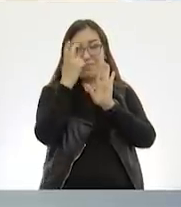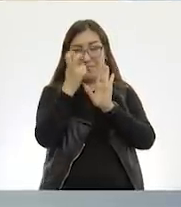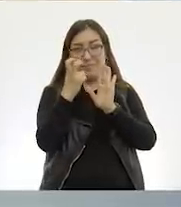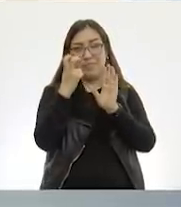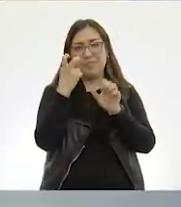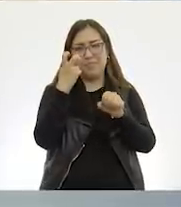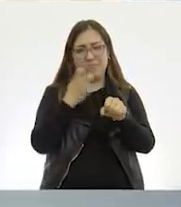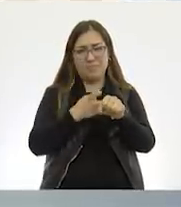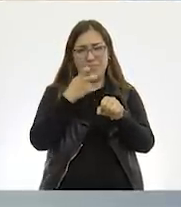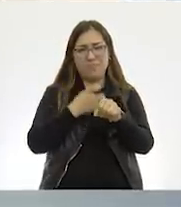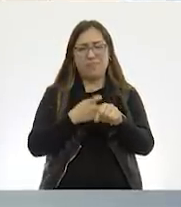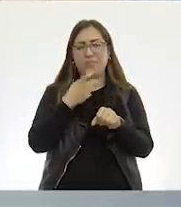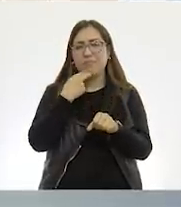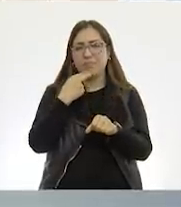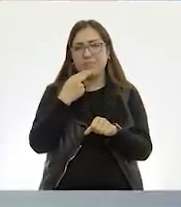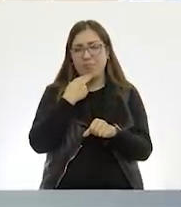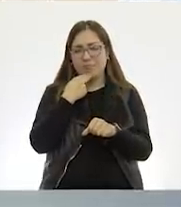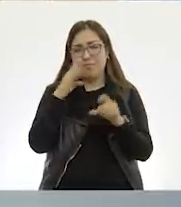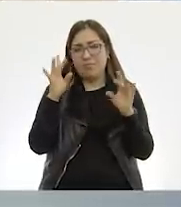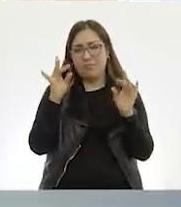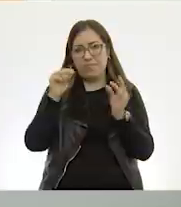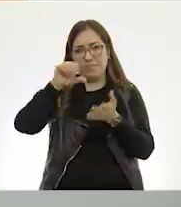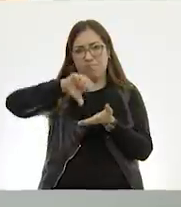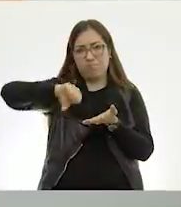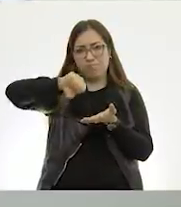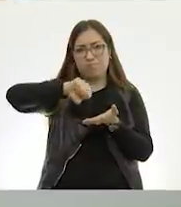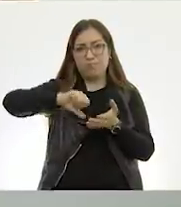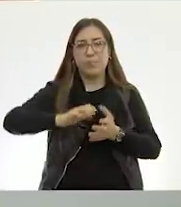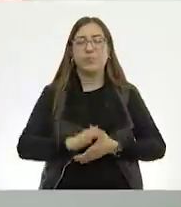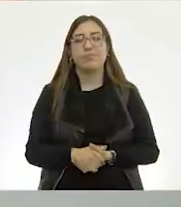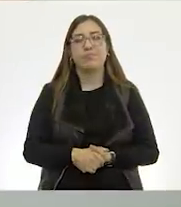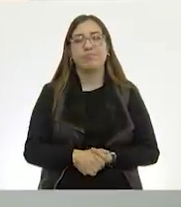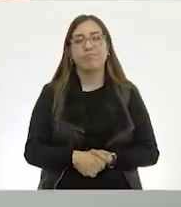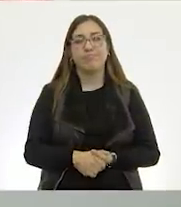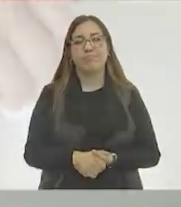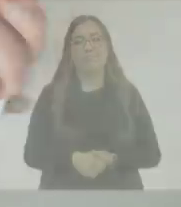pegarla utilizando nuestra cinta o nuestro pegamento.